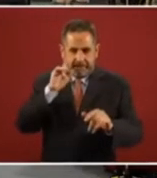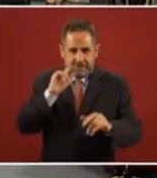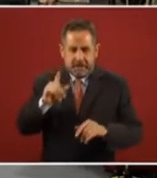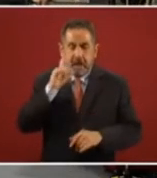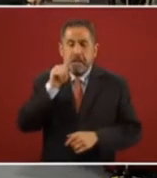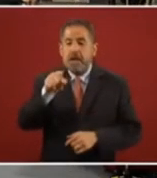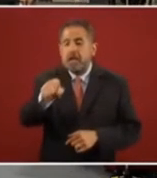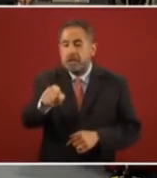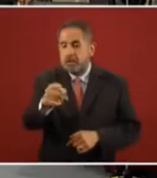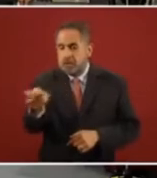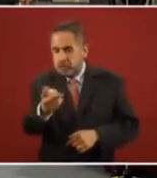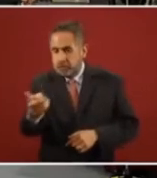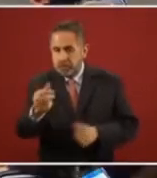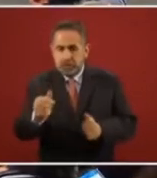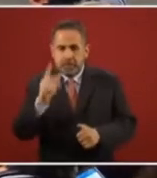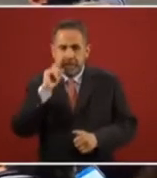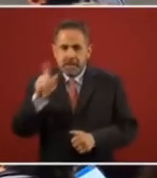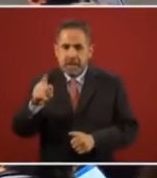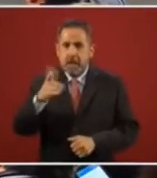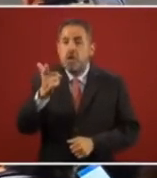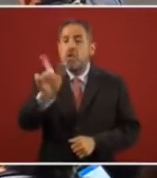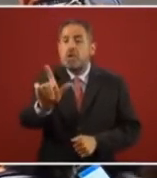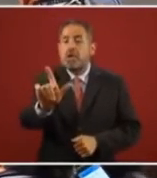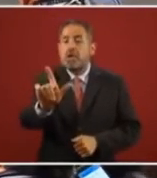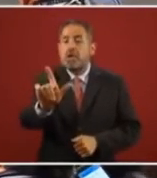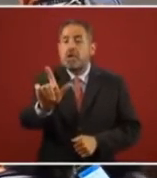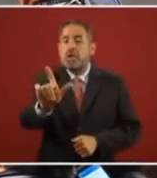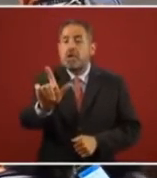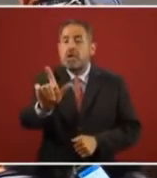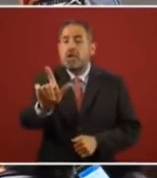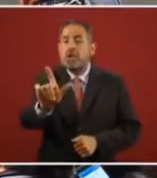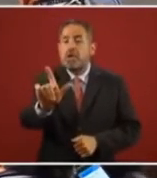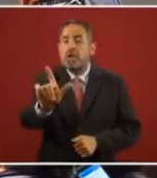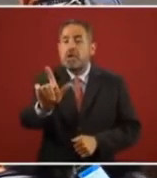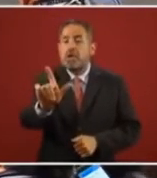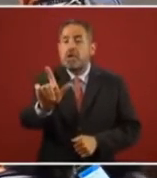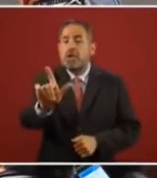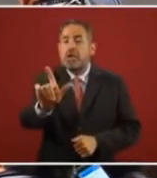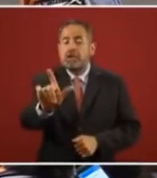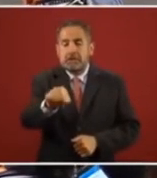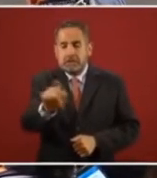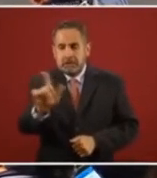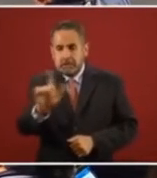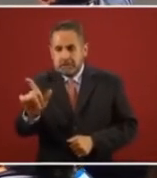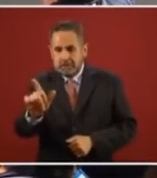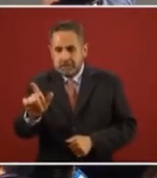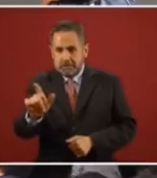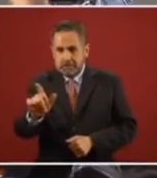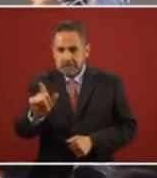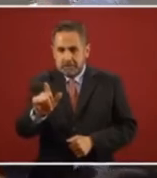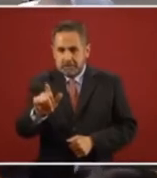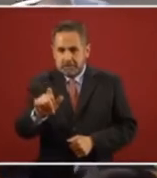quedan los dos para el lunes tengo el mando